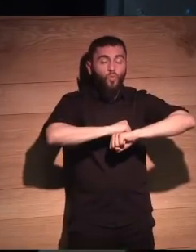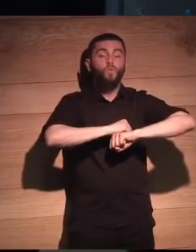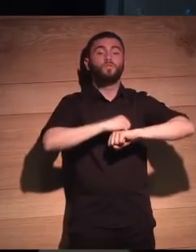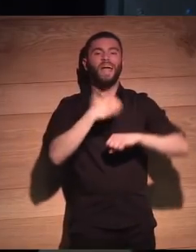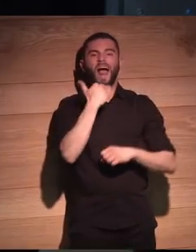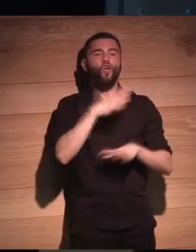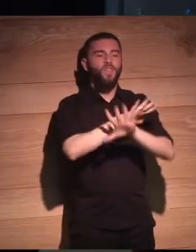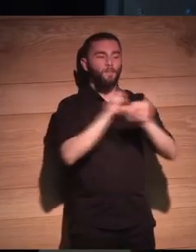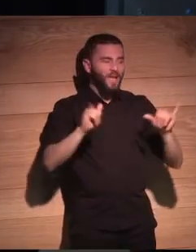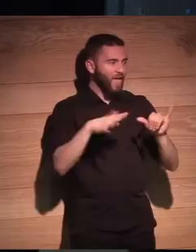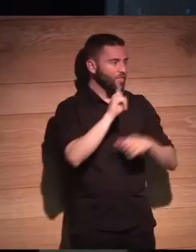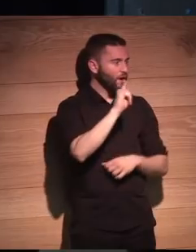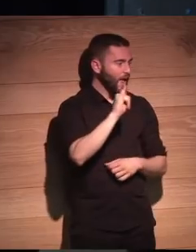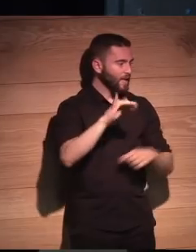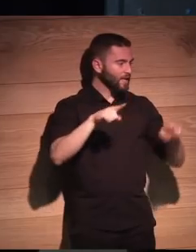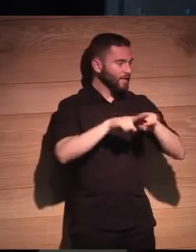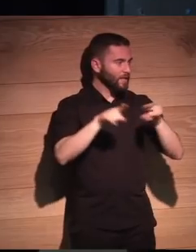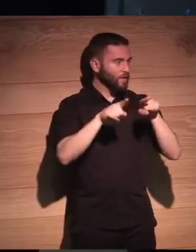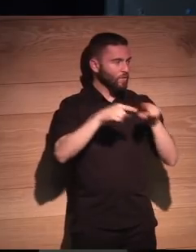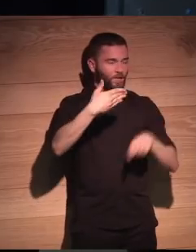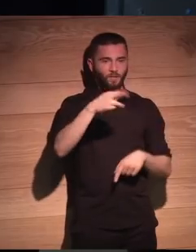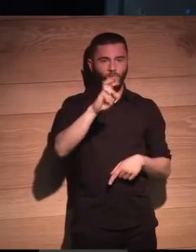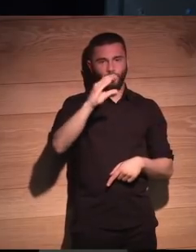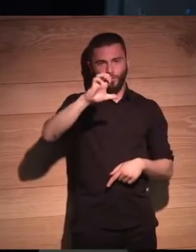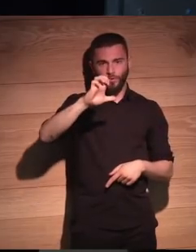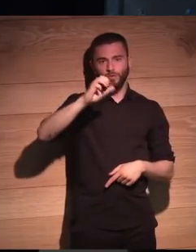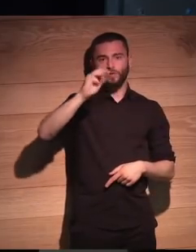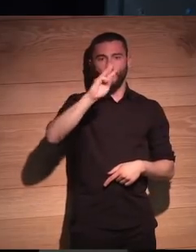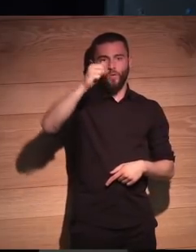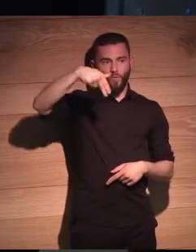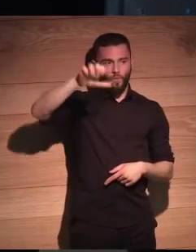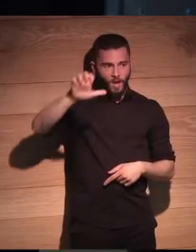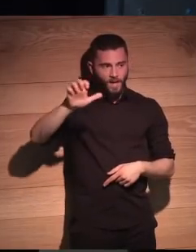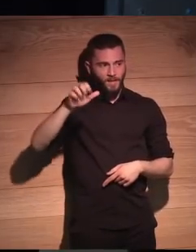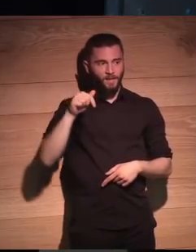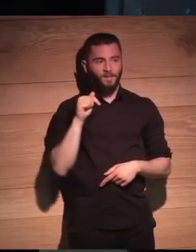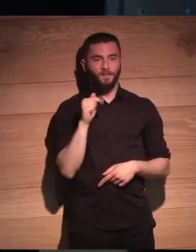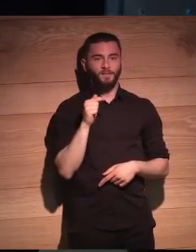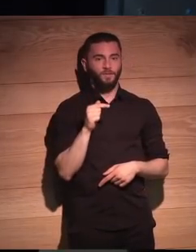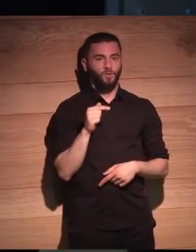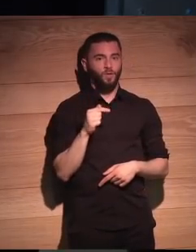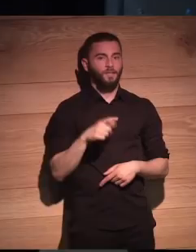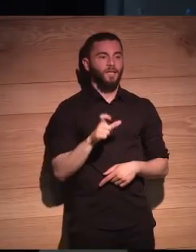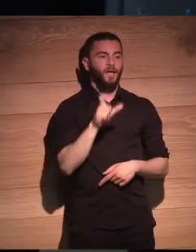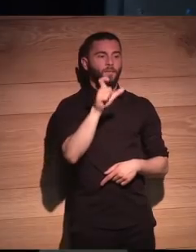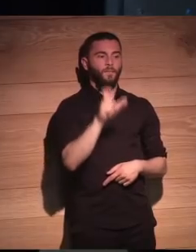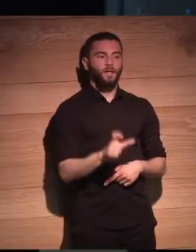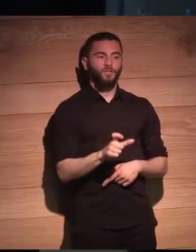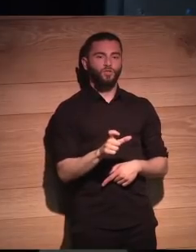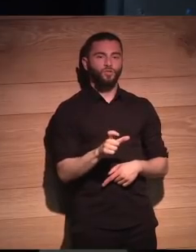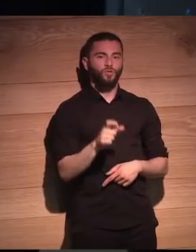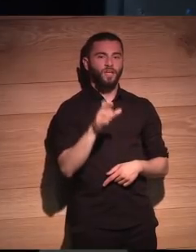como Bruce Wayne. En el cómic español de posguerra tiene una influencia decisiva en qué personaje.